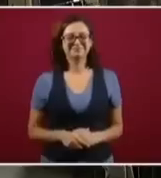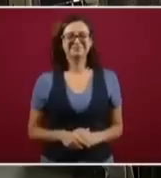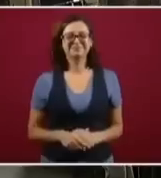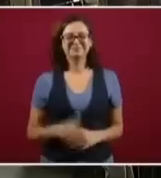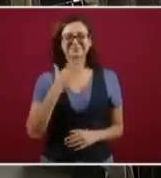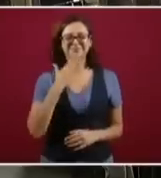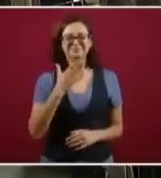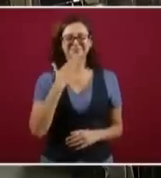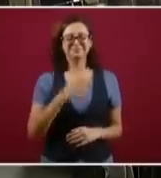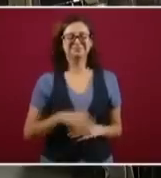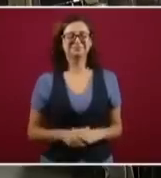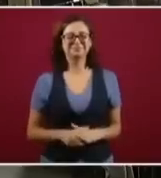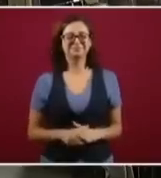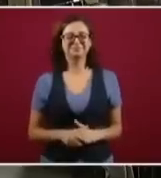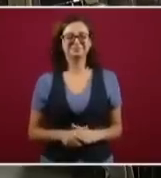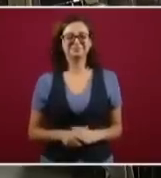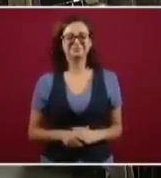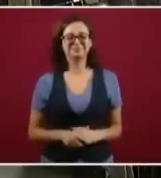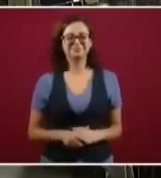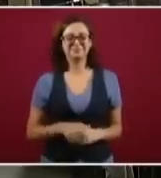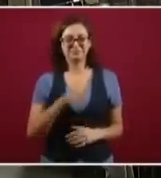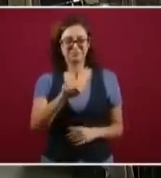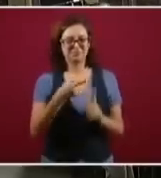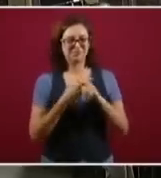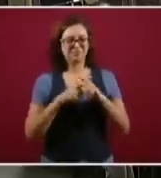Muy bien, empezamos allá con la compañera.